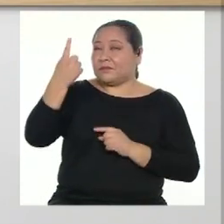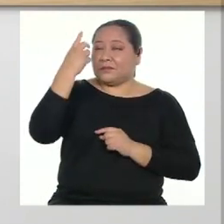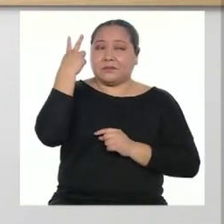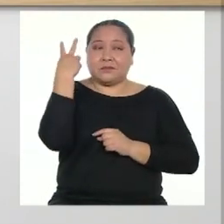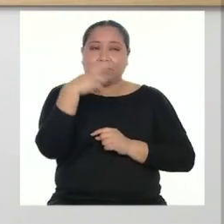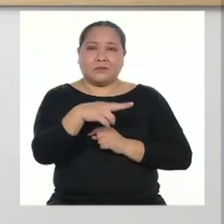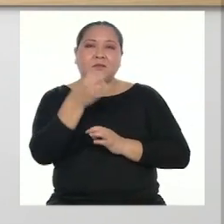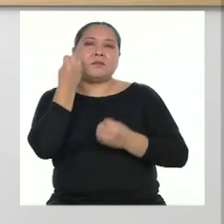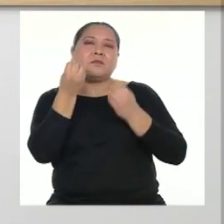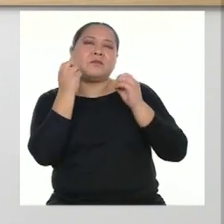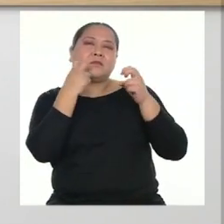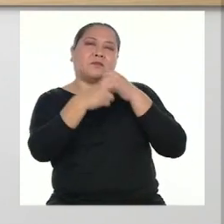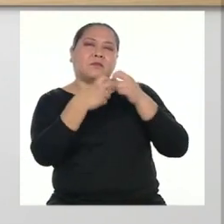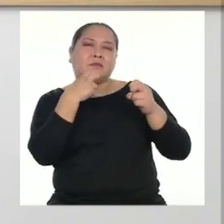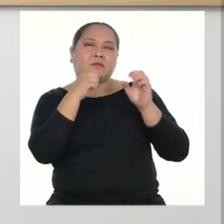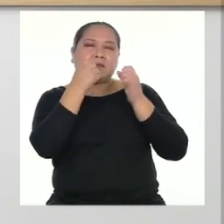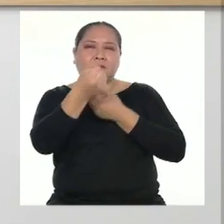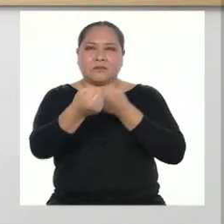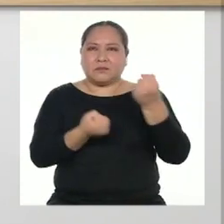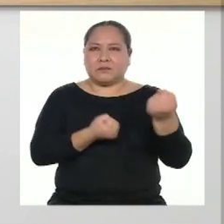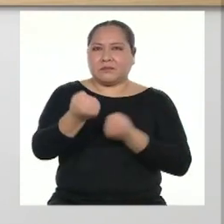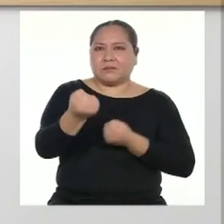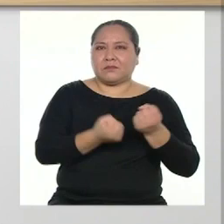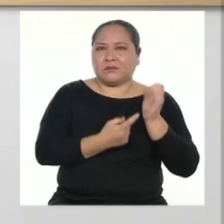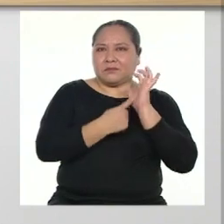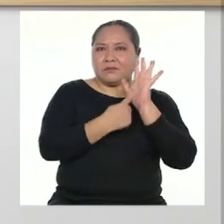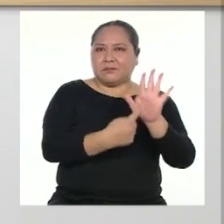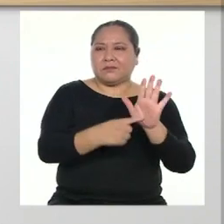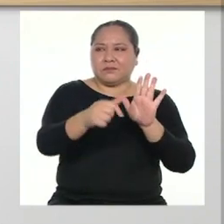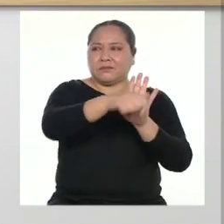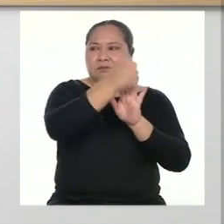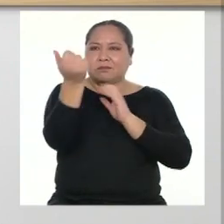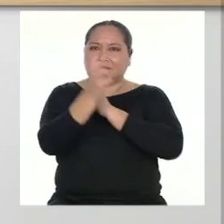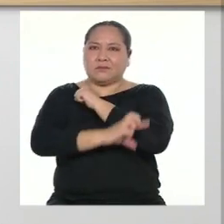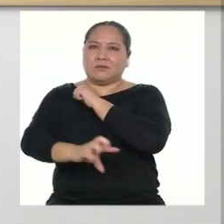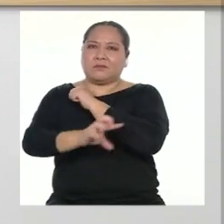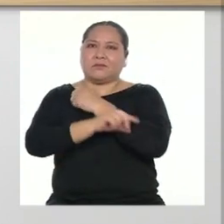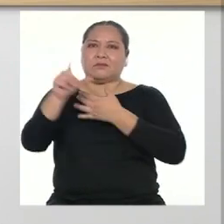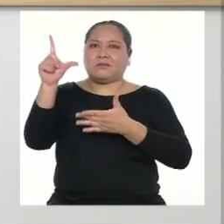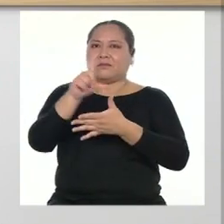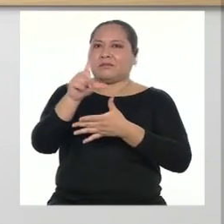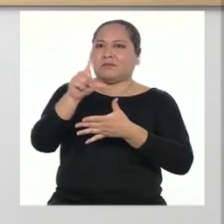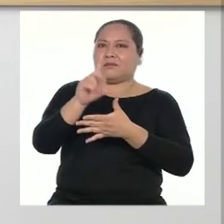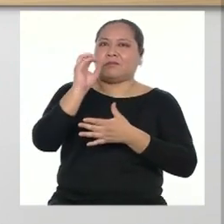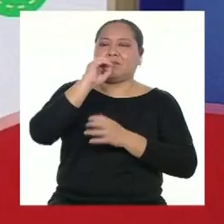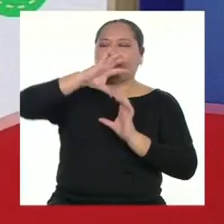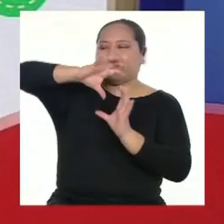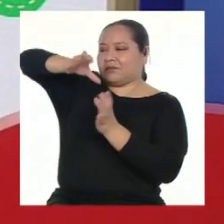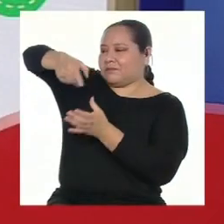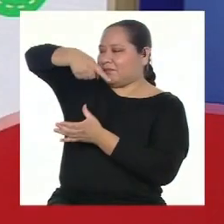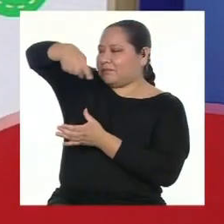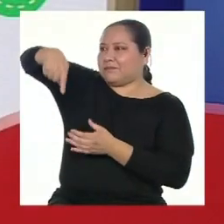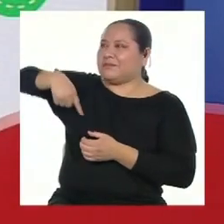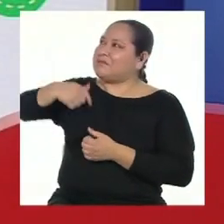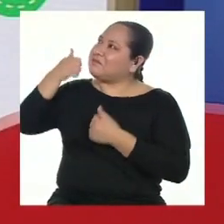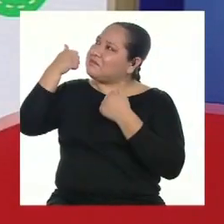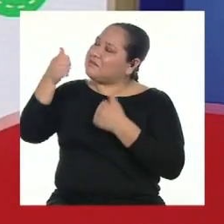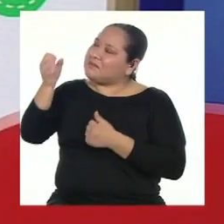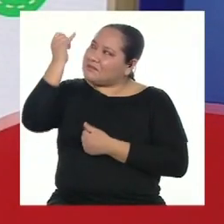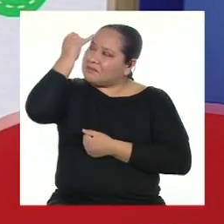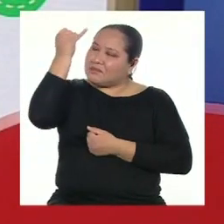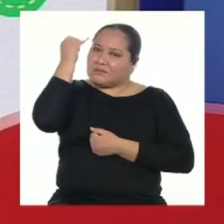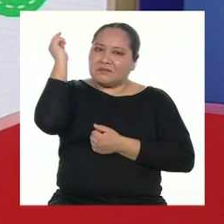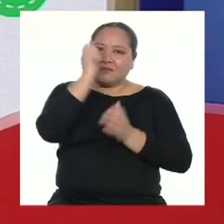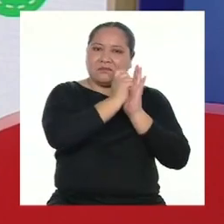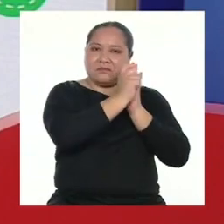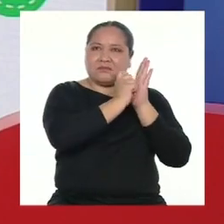es que el problema del tránsito vehicular se muestra en otros países de Latinoamérica o el mundo. ¡Qué buena idea lo del